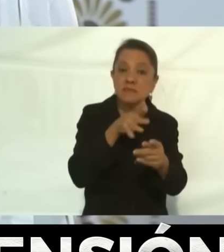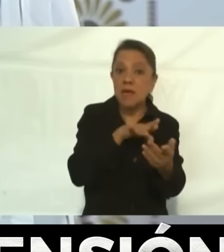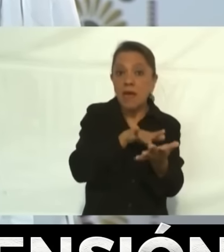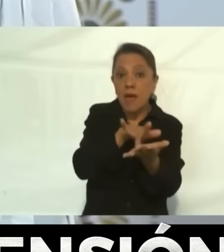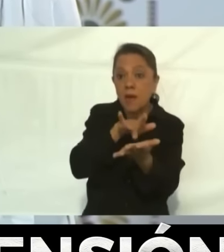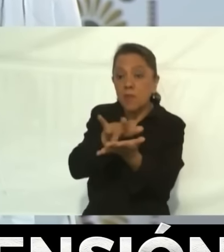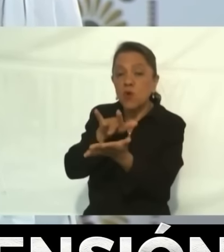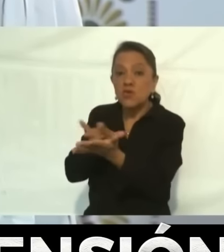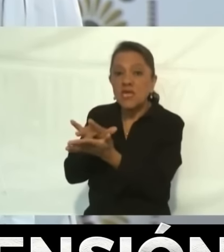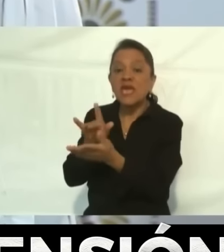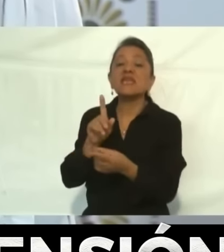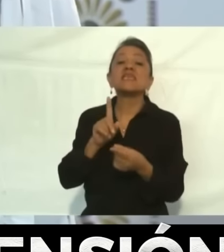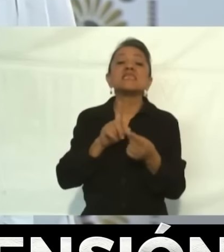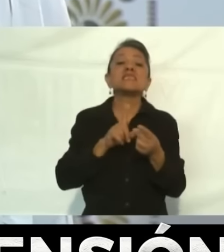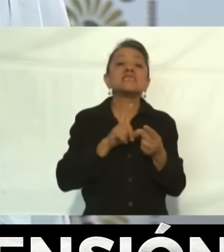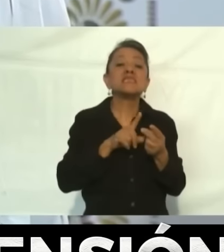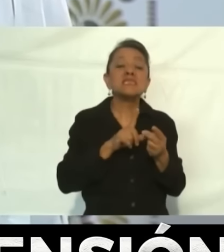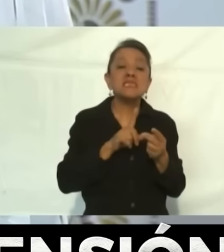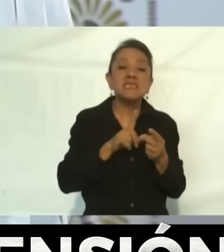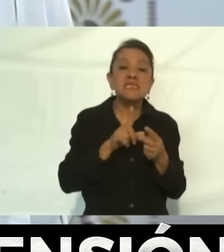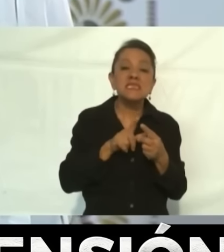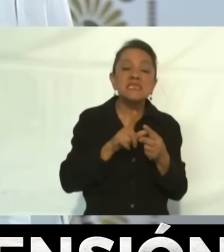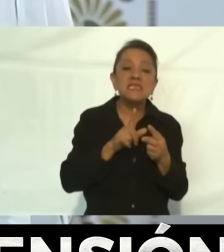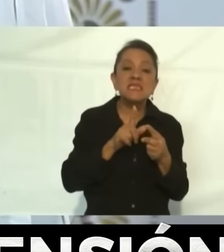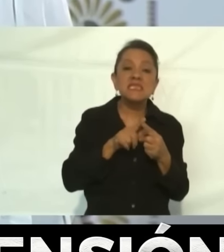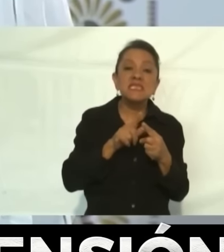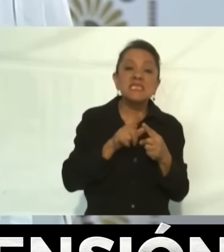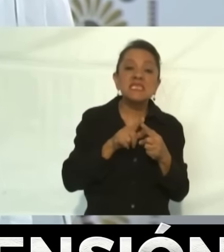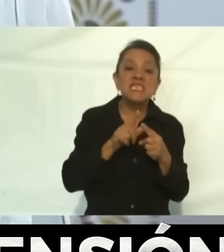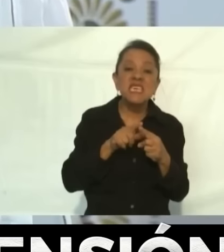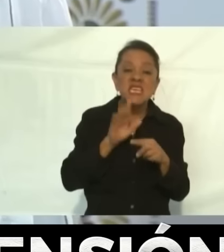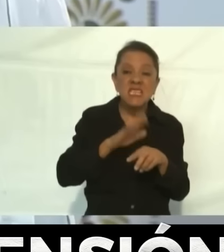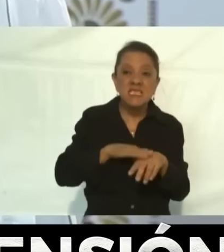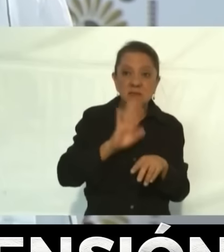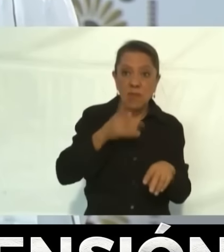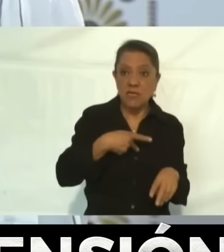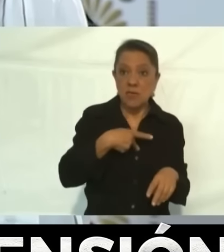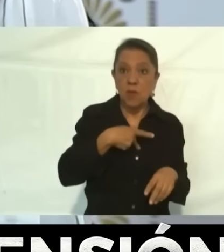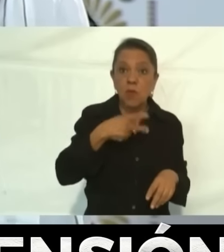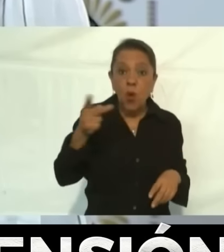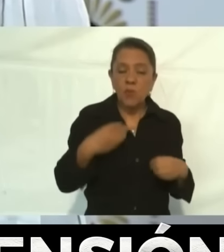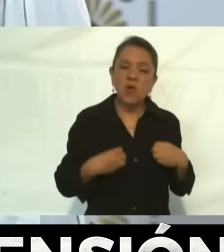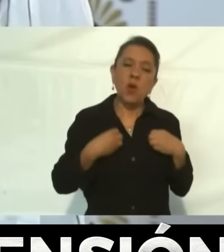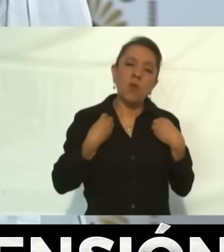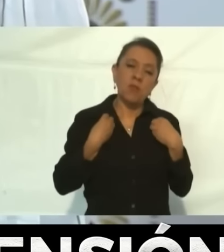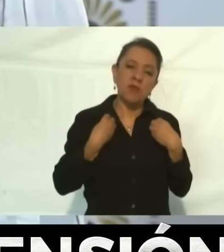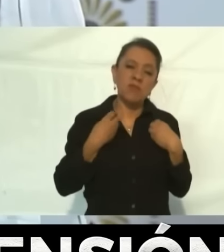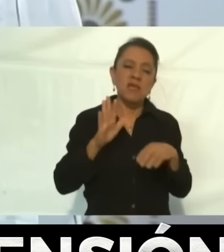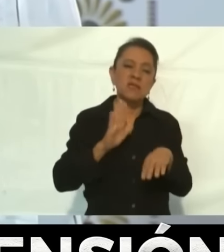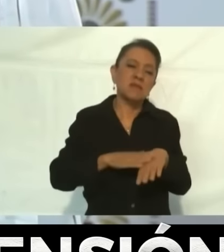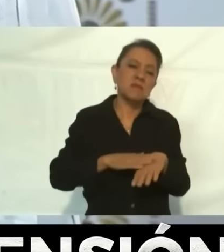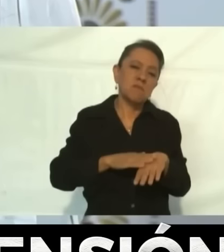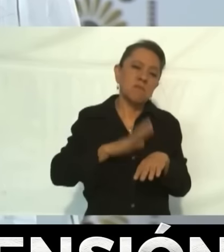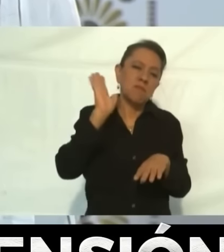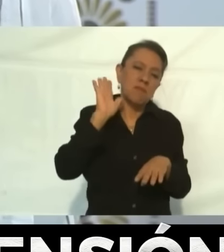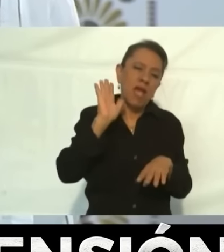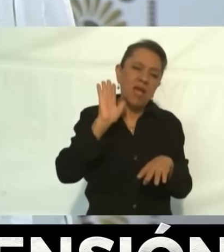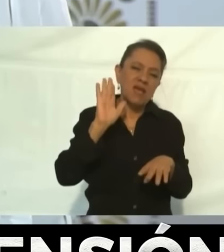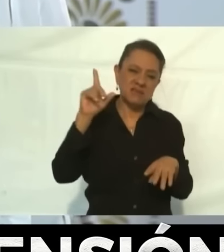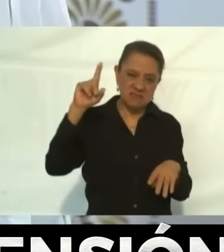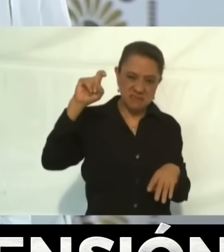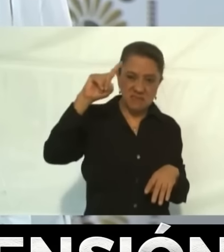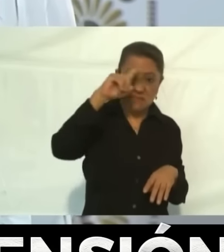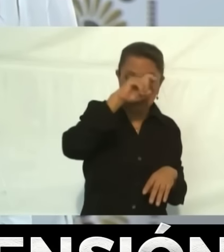a quienes son más pobres y a quienes viven en mayor desventaja. Y las personas con